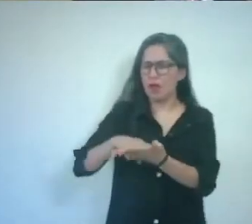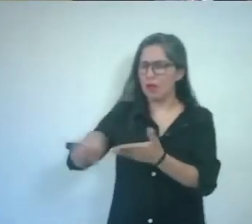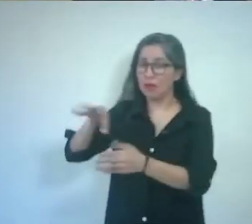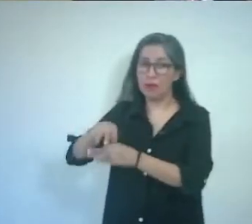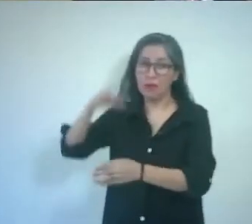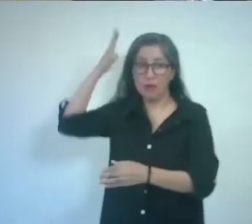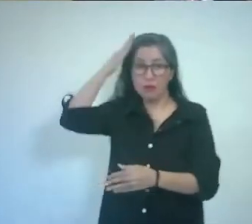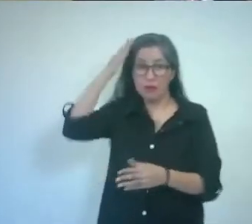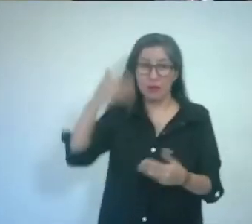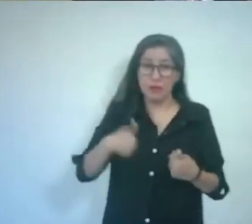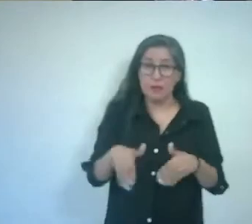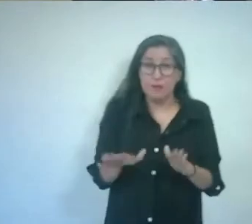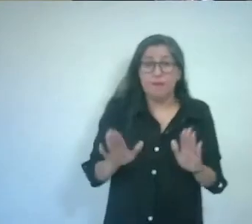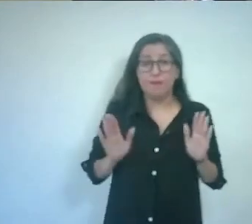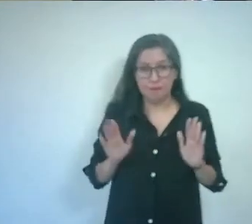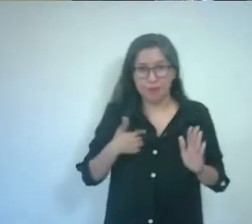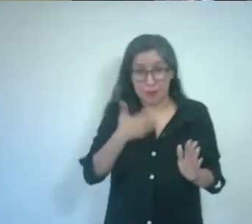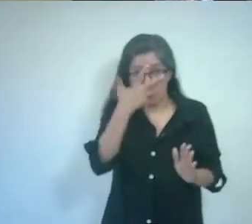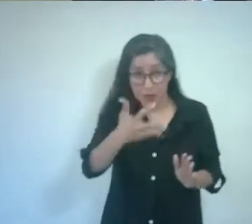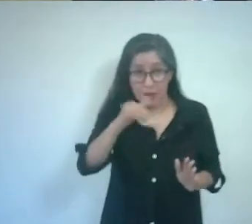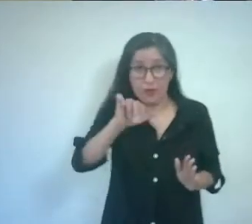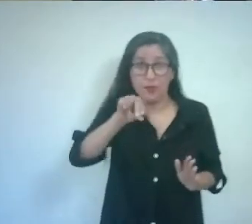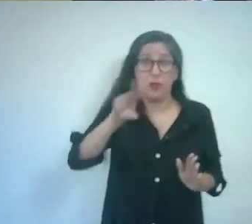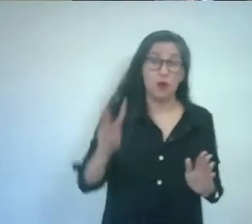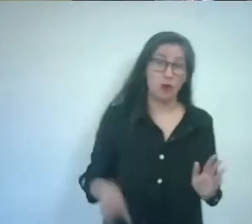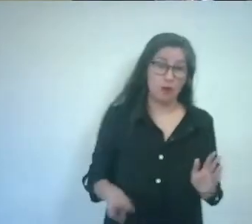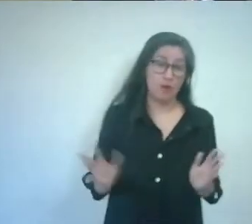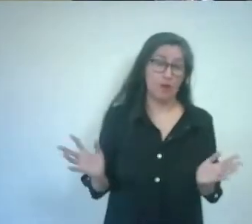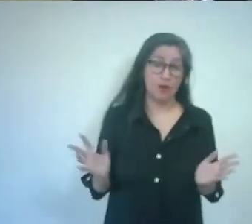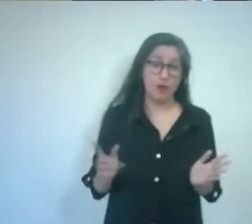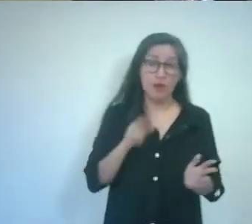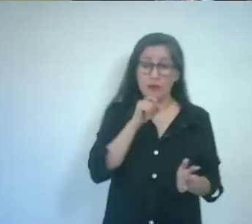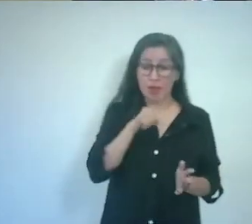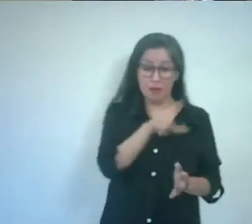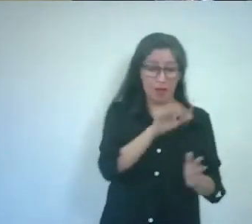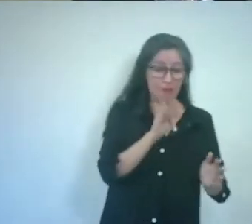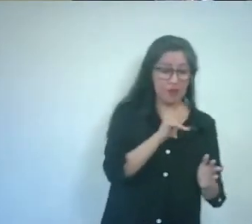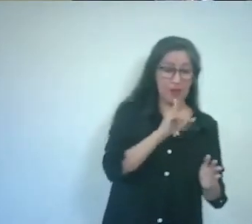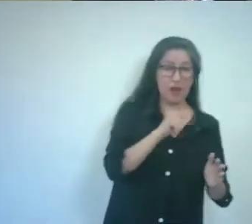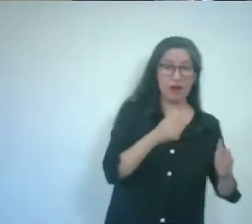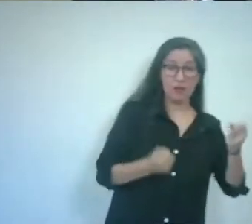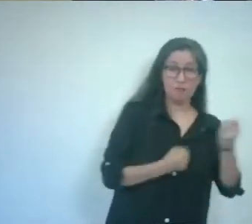si es que no lo vamos a tomar en serio. Y segundo, en el fortalecimiento de las fiscalías.